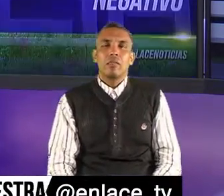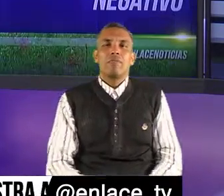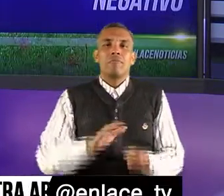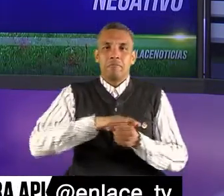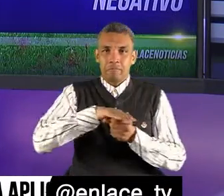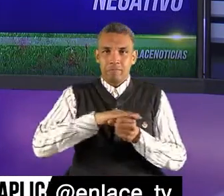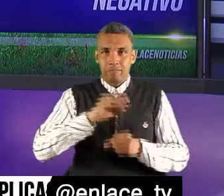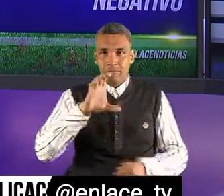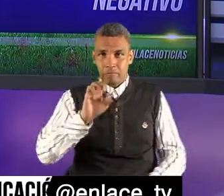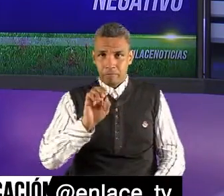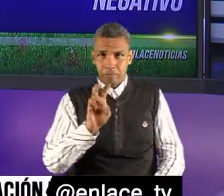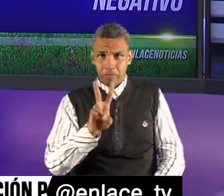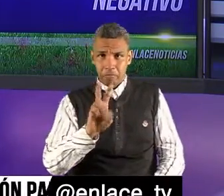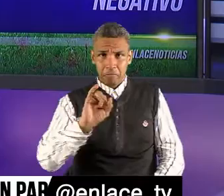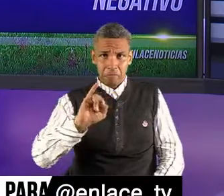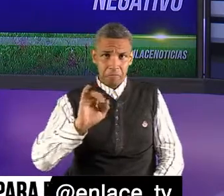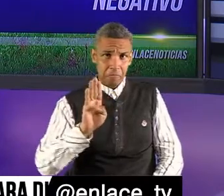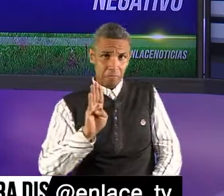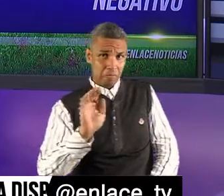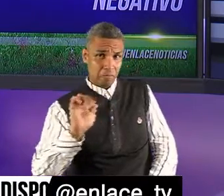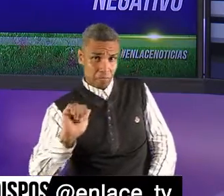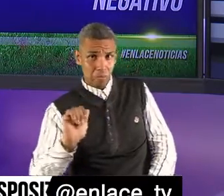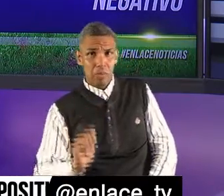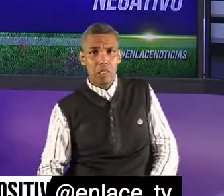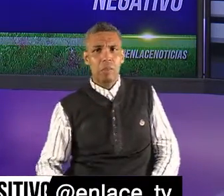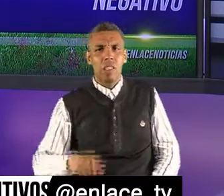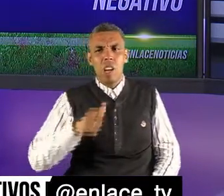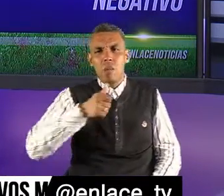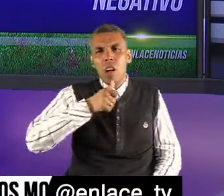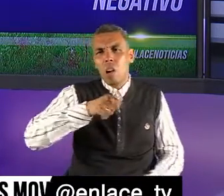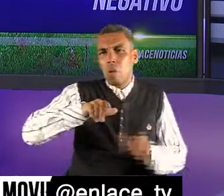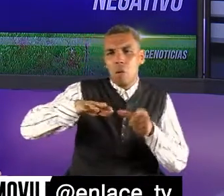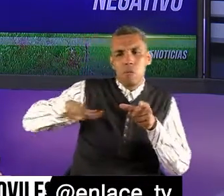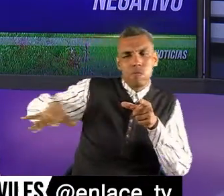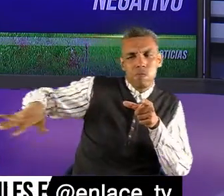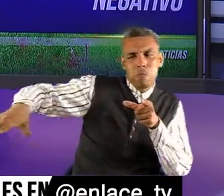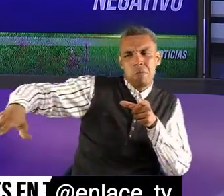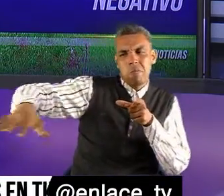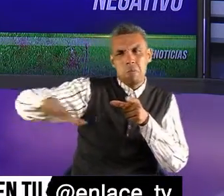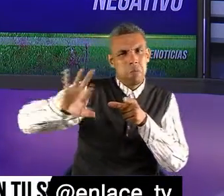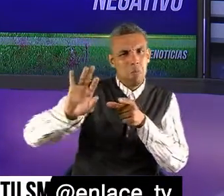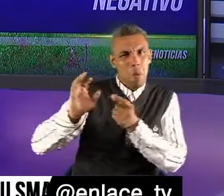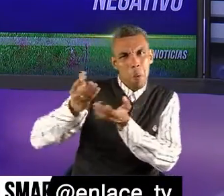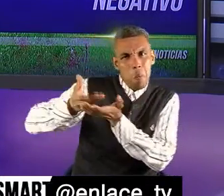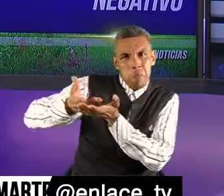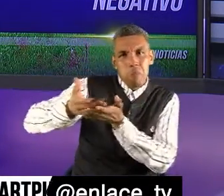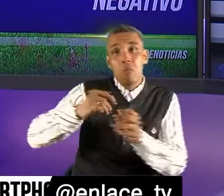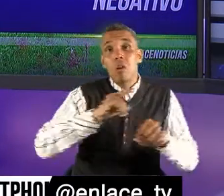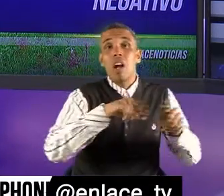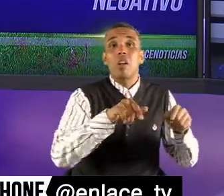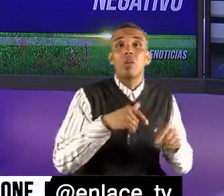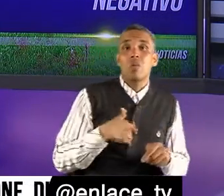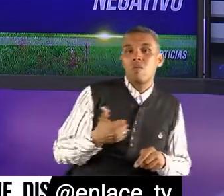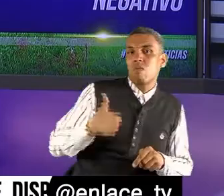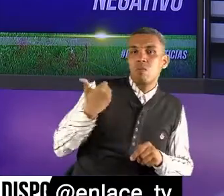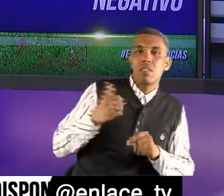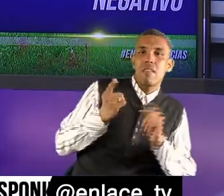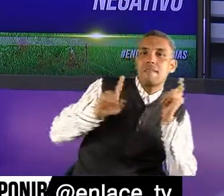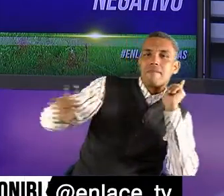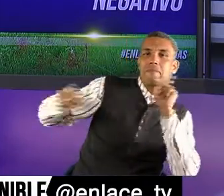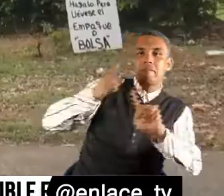que humedales del sector vienen siendo objeto de relleno por parte de quienes pretenden construir viviendas en esta zona.